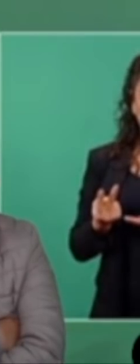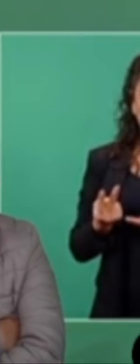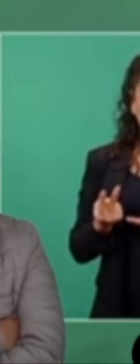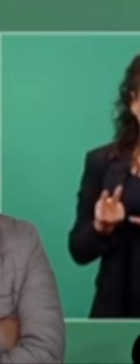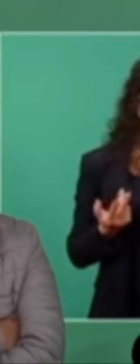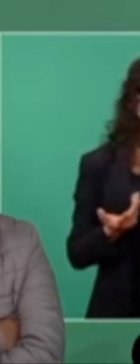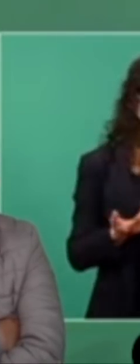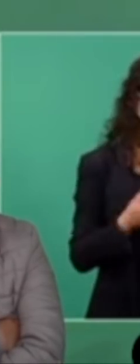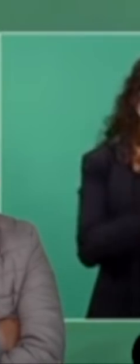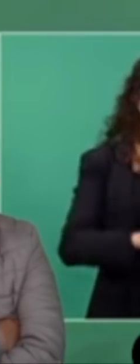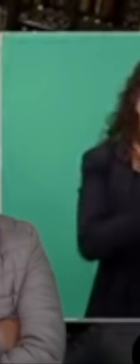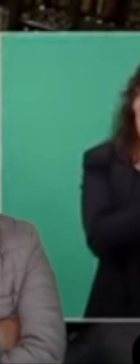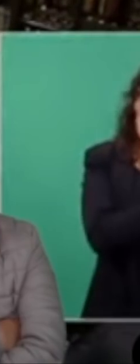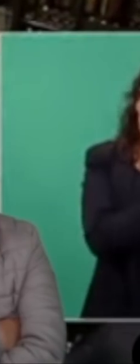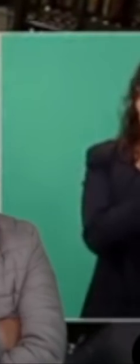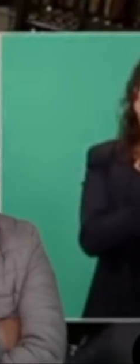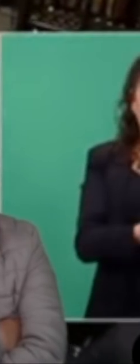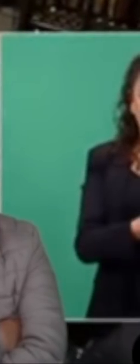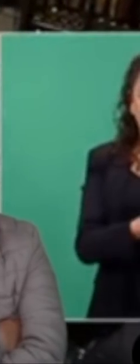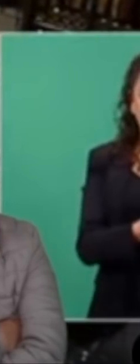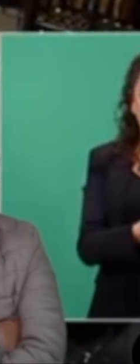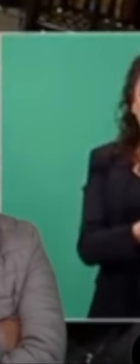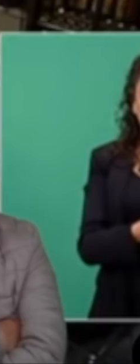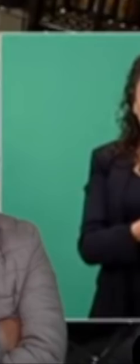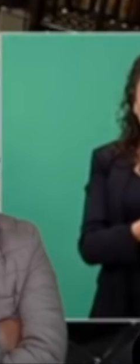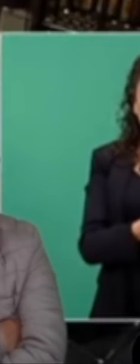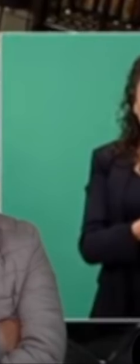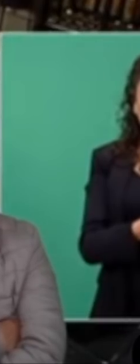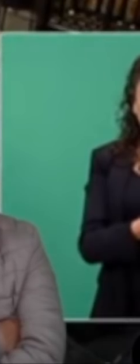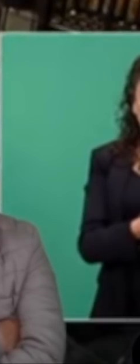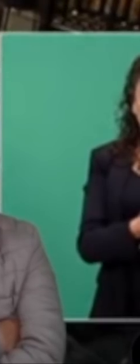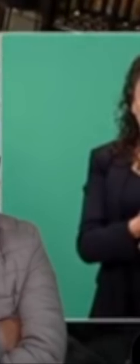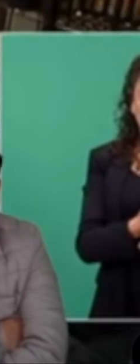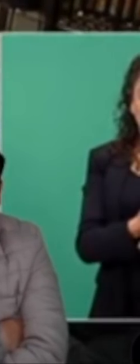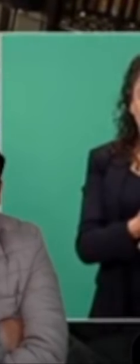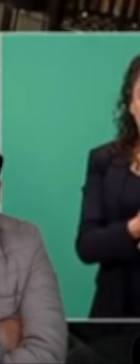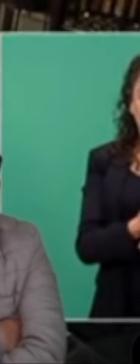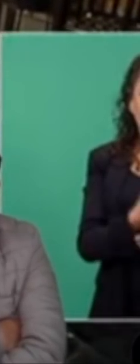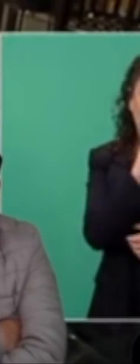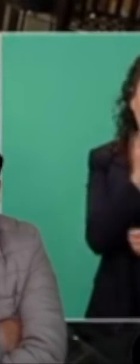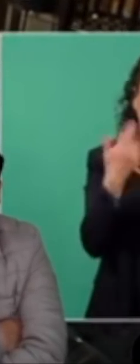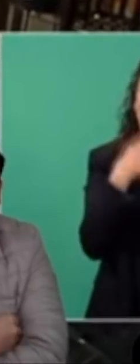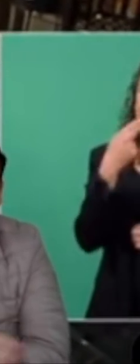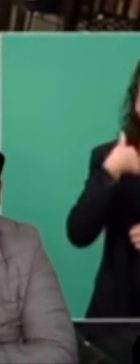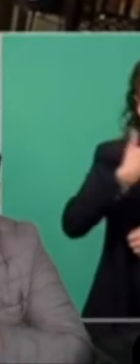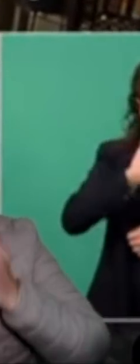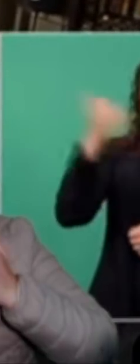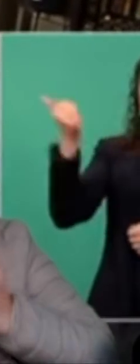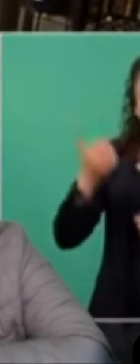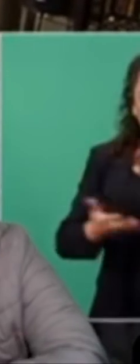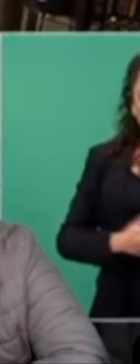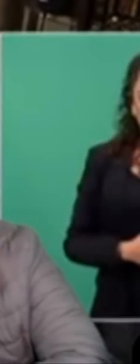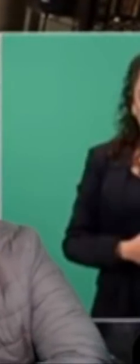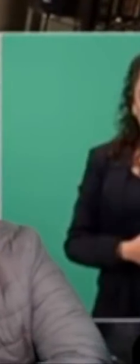Y ayudar. Y les propongo, si no me va a dejar. Sí, muchas gracias, presidente. Feliz año nuevo de parte de todos los quintanarroenses. Se va a